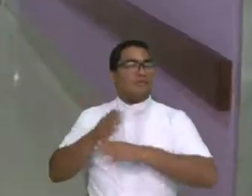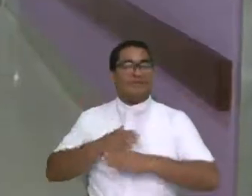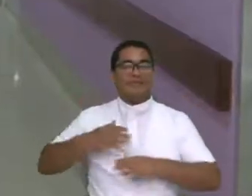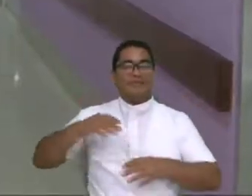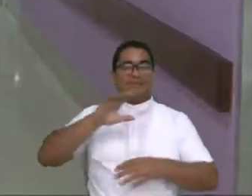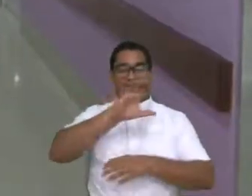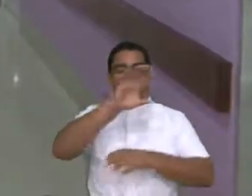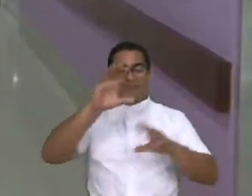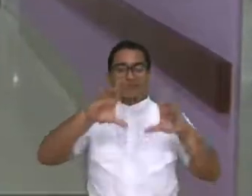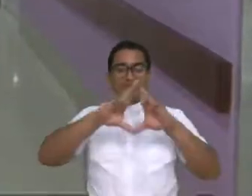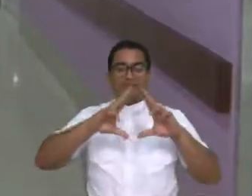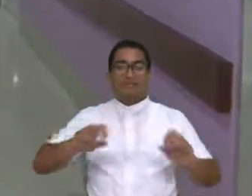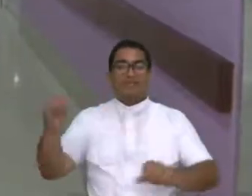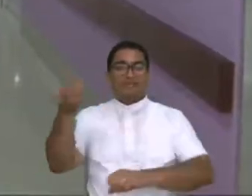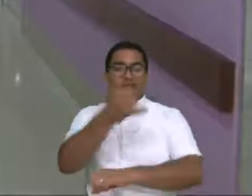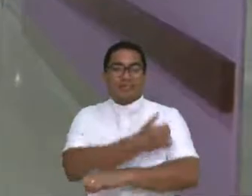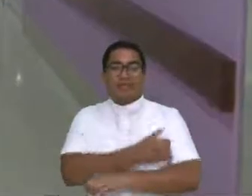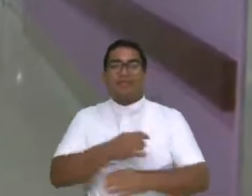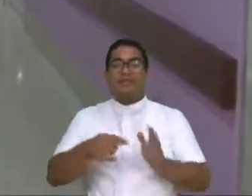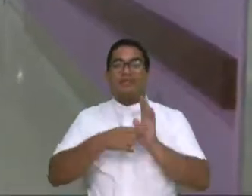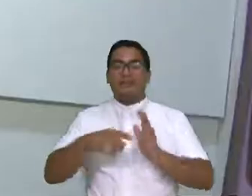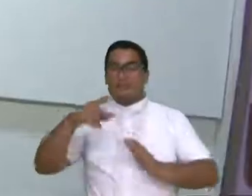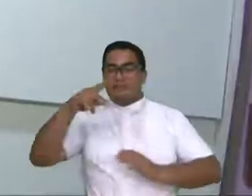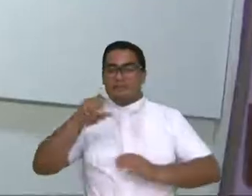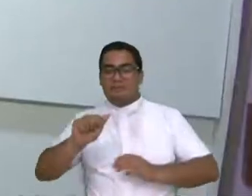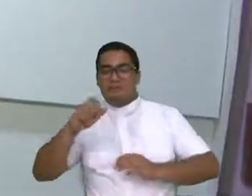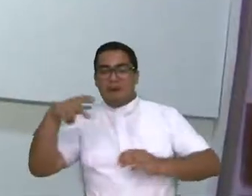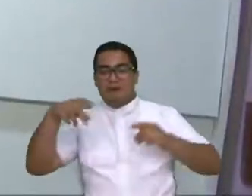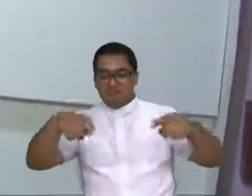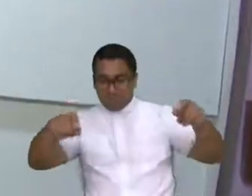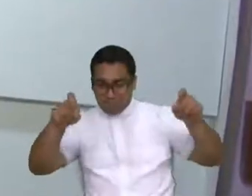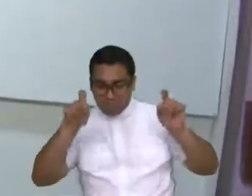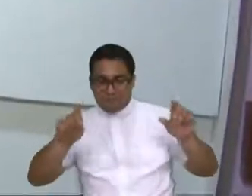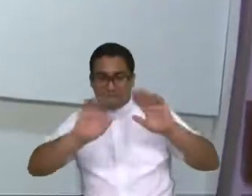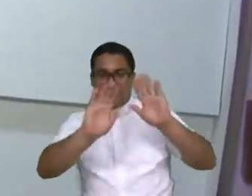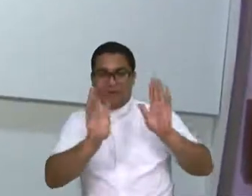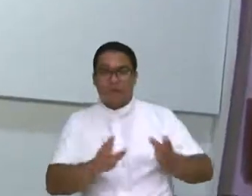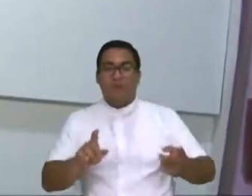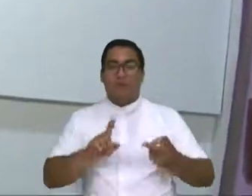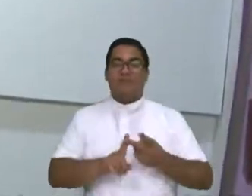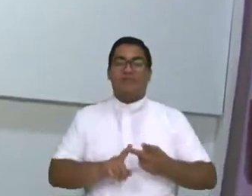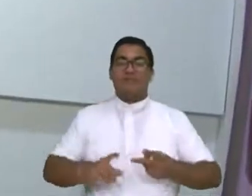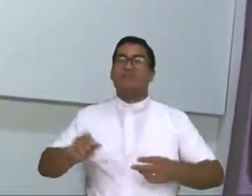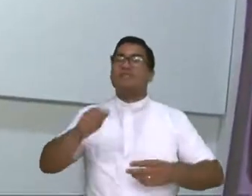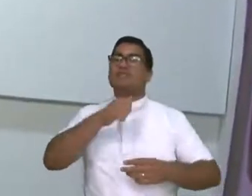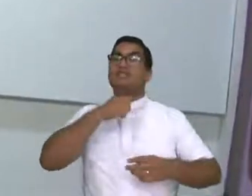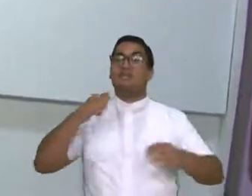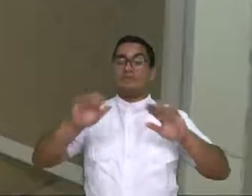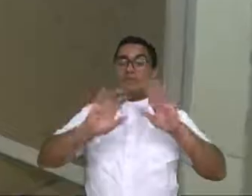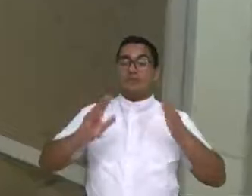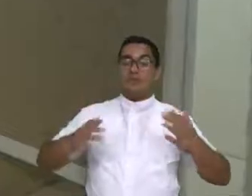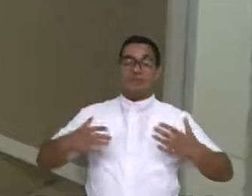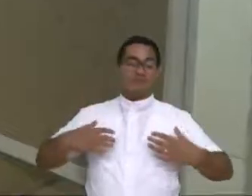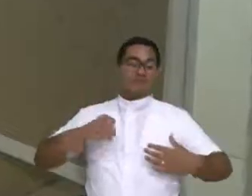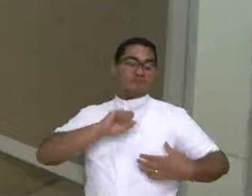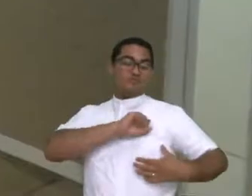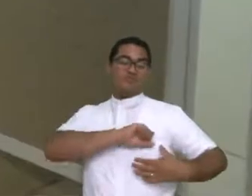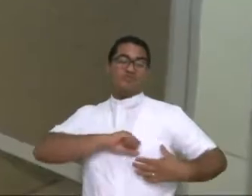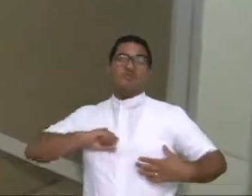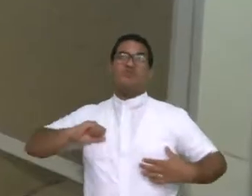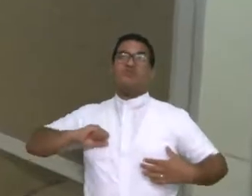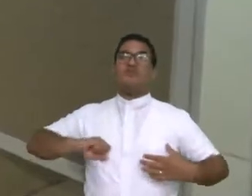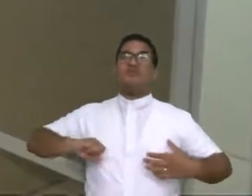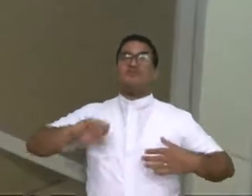desde el primer nivel, hacemos los Papanicolaou, hacemos las mamografías, contamos con mamógrafos en todos